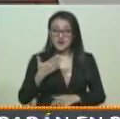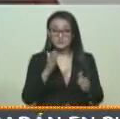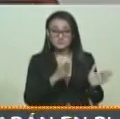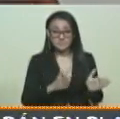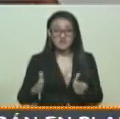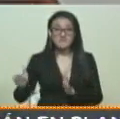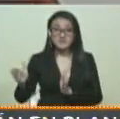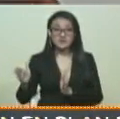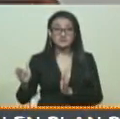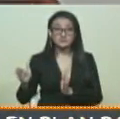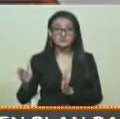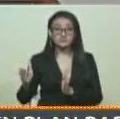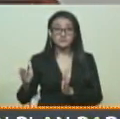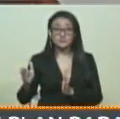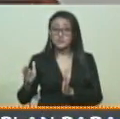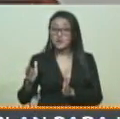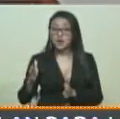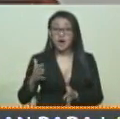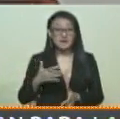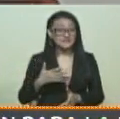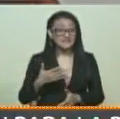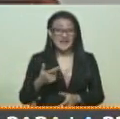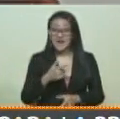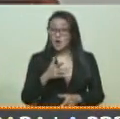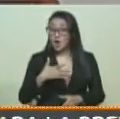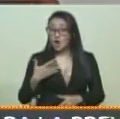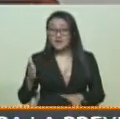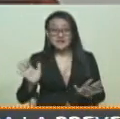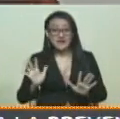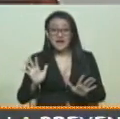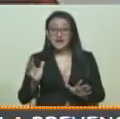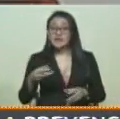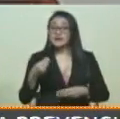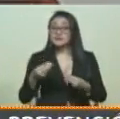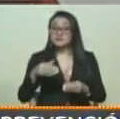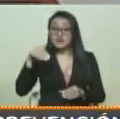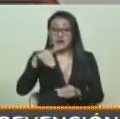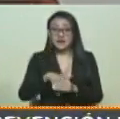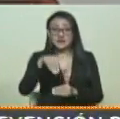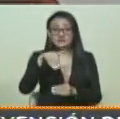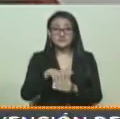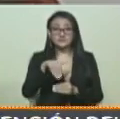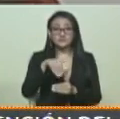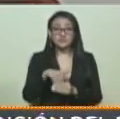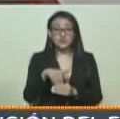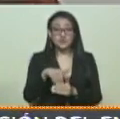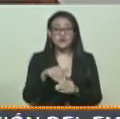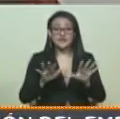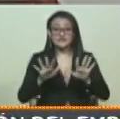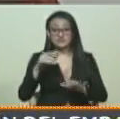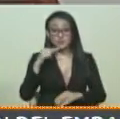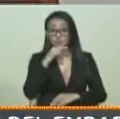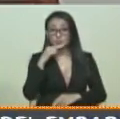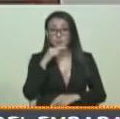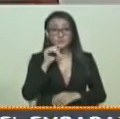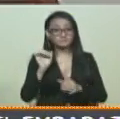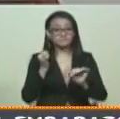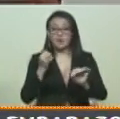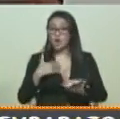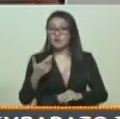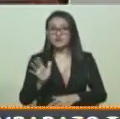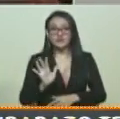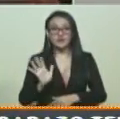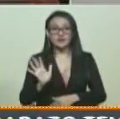Todo con el propósito de evitar que se realicen las elecciones del 15 de octubre. Vamos